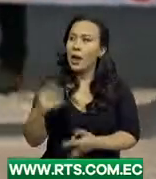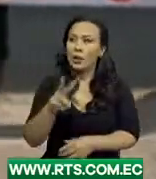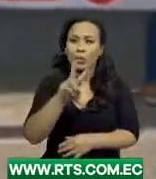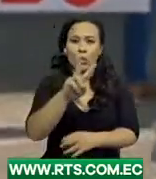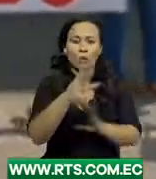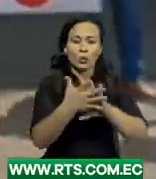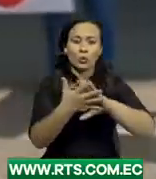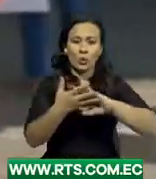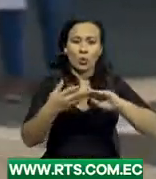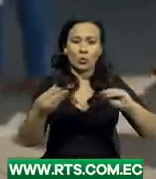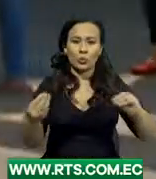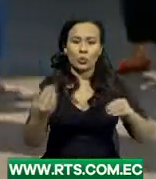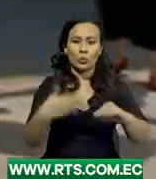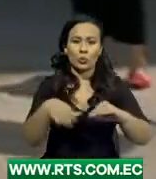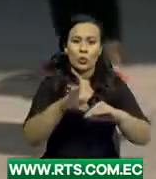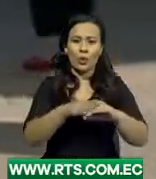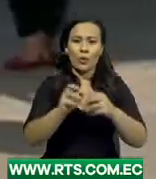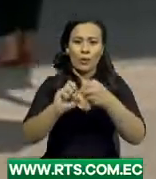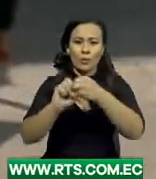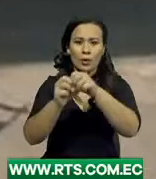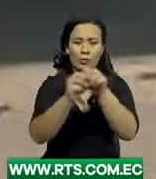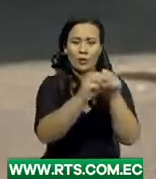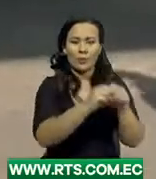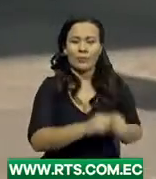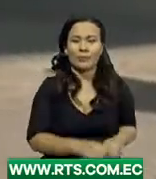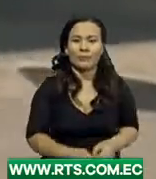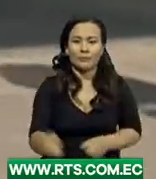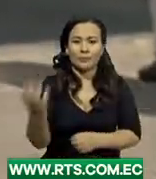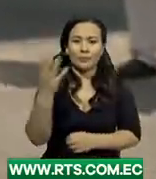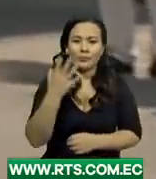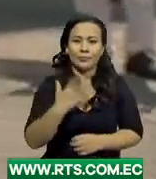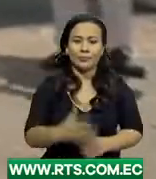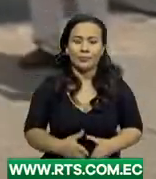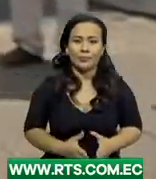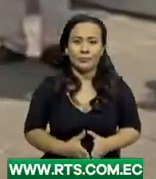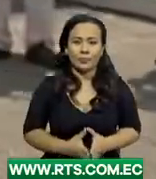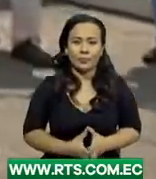definitiva a estos inconvenientes. Informó Carlos Julio Gurubindi.